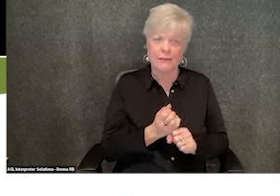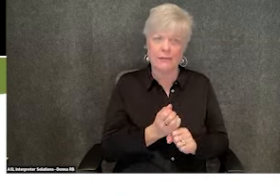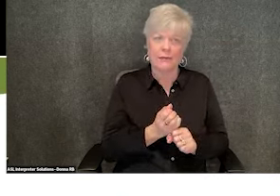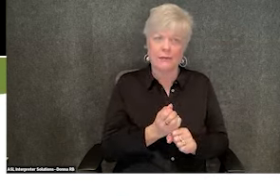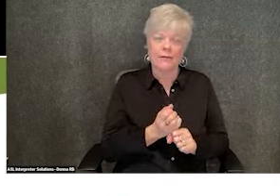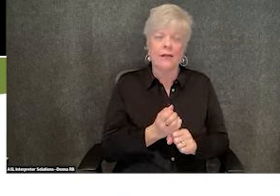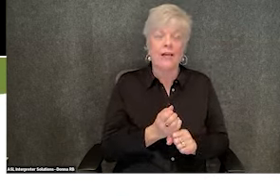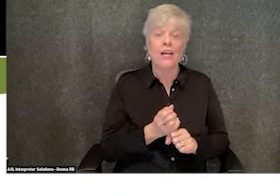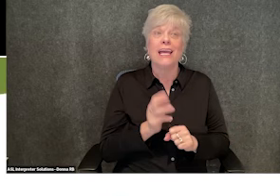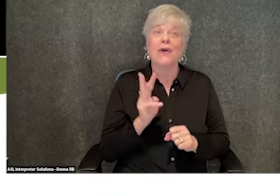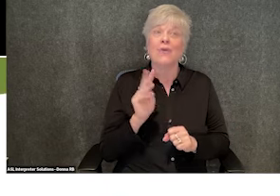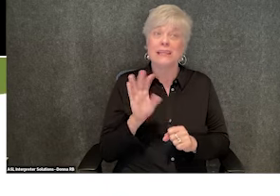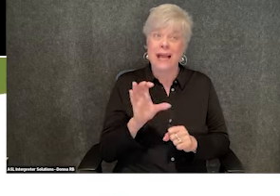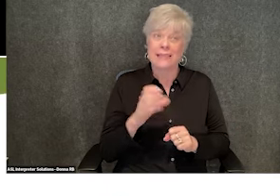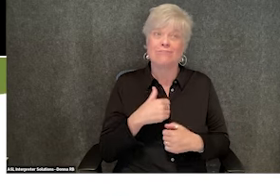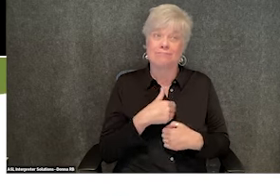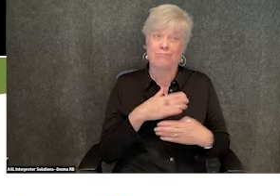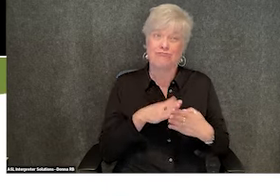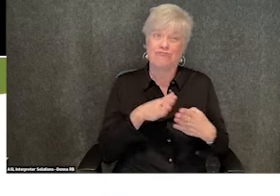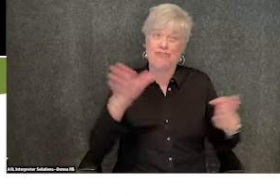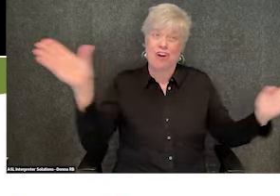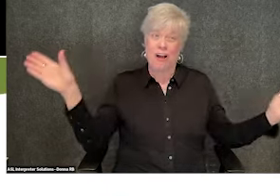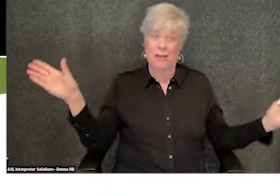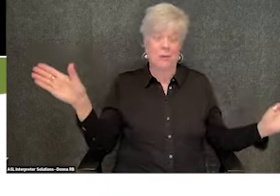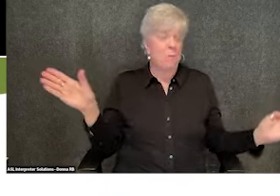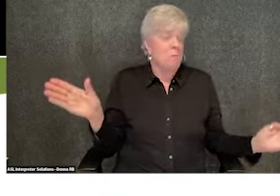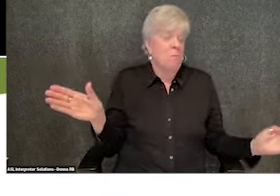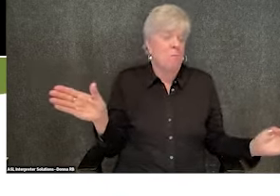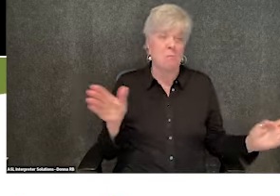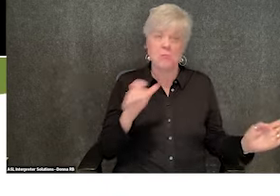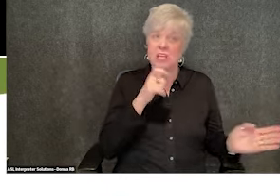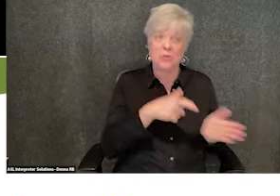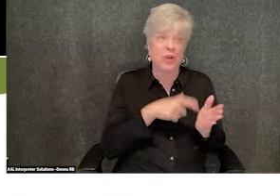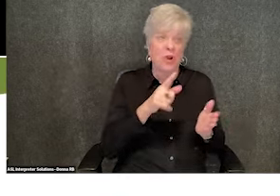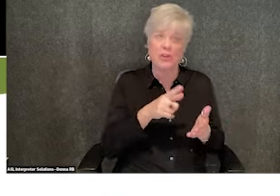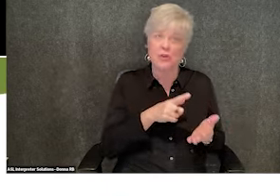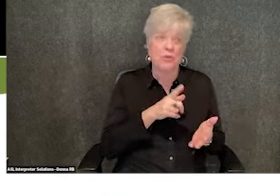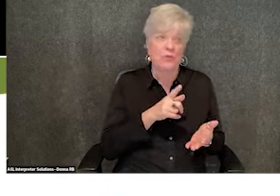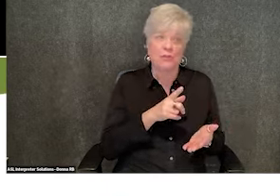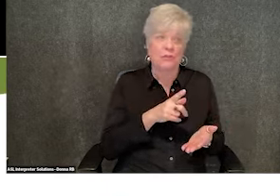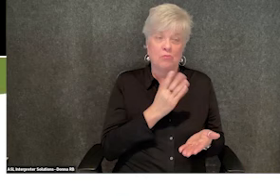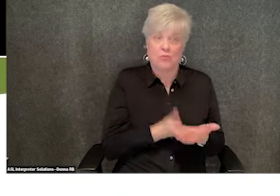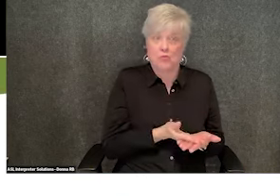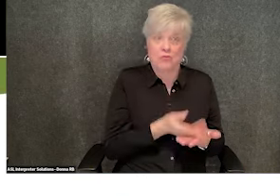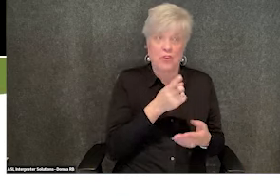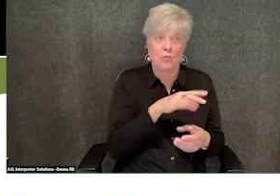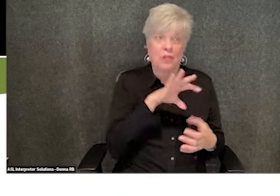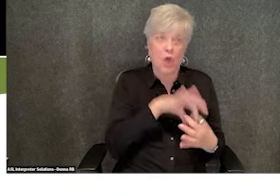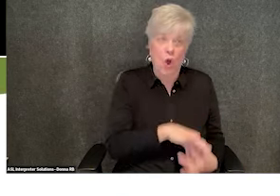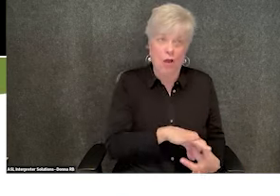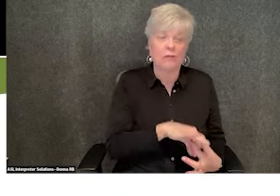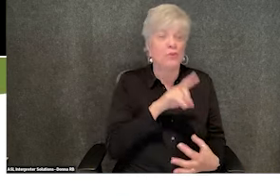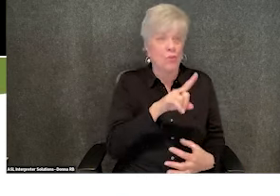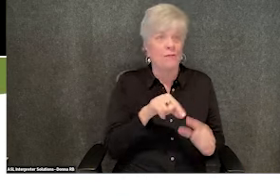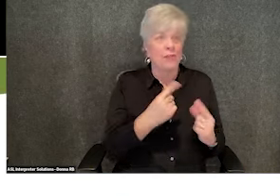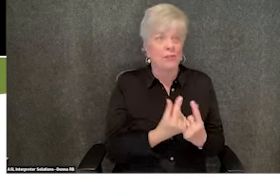la fórmula de la toma de decisiones apoyada En Wisconsin no todos, uno tiene que pertenecer